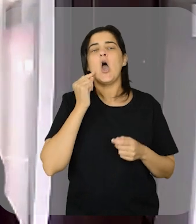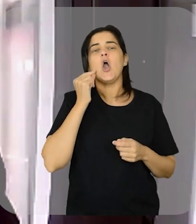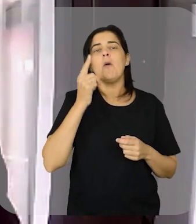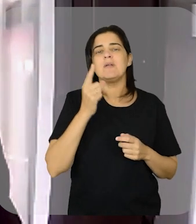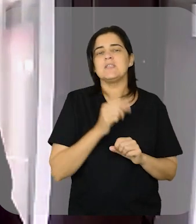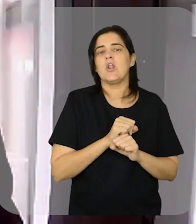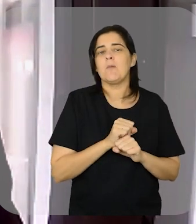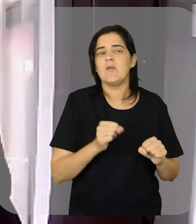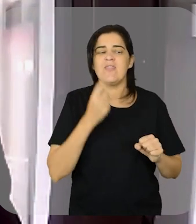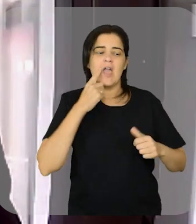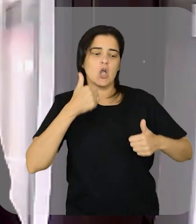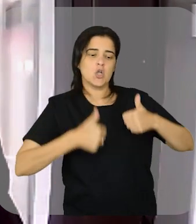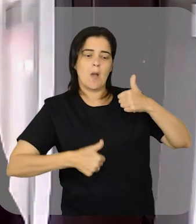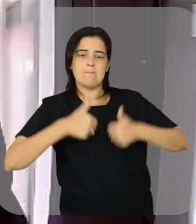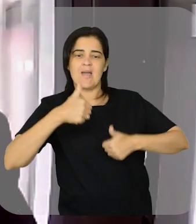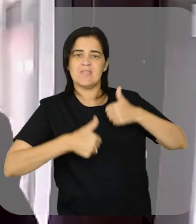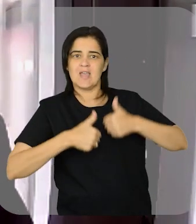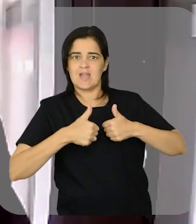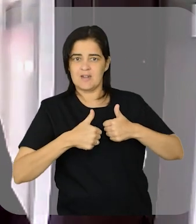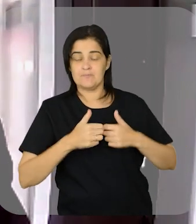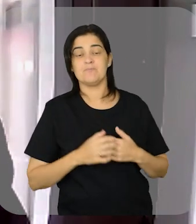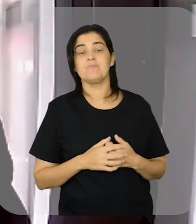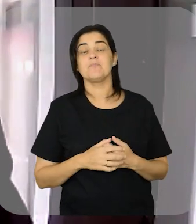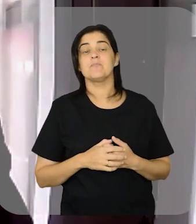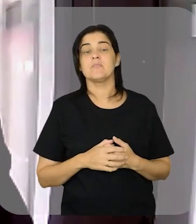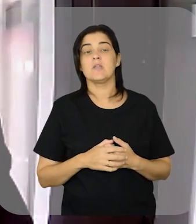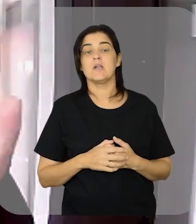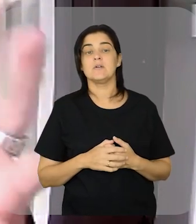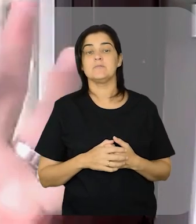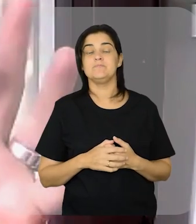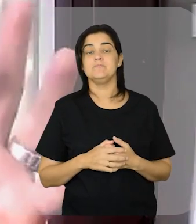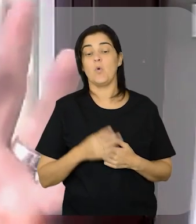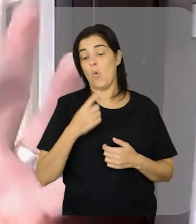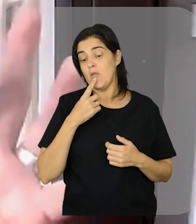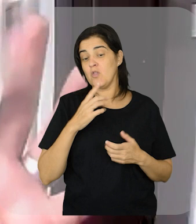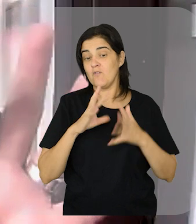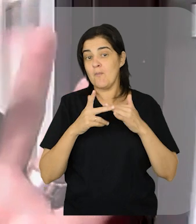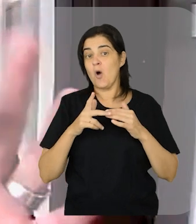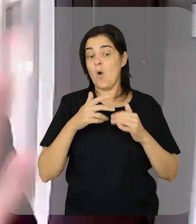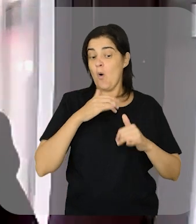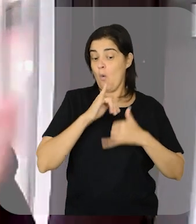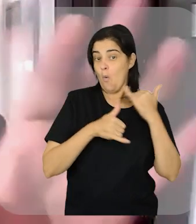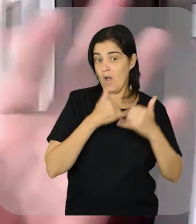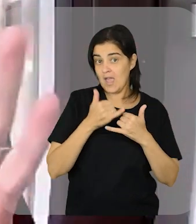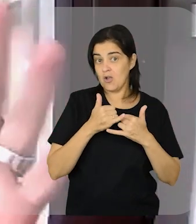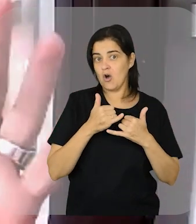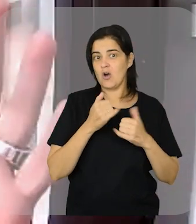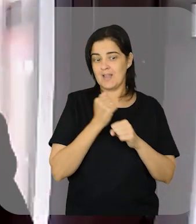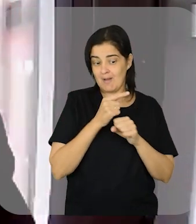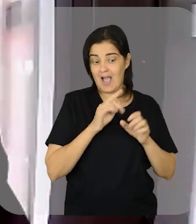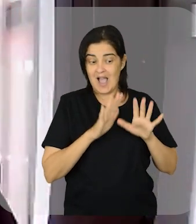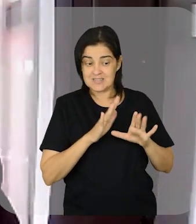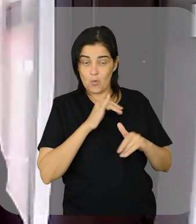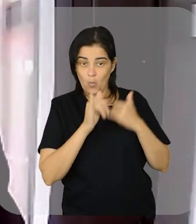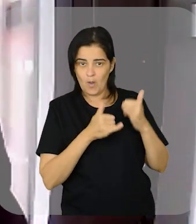competencia, el competir. ¿Tá? Entonces, cuando trabajamos con el juego podemos trabajar de dos maneras